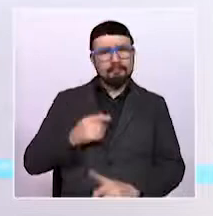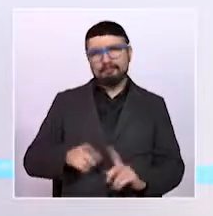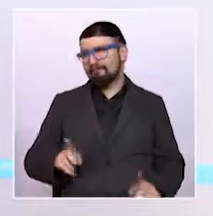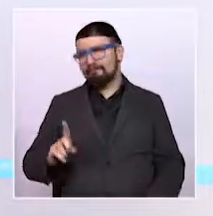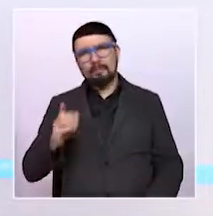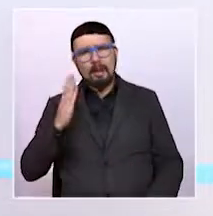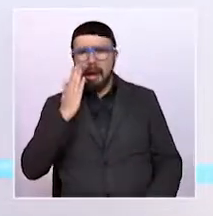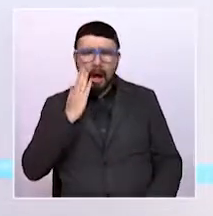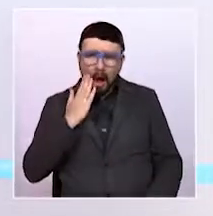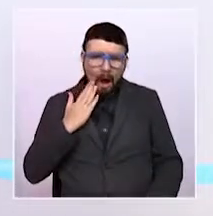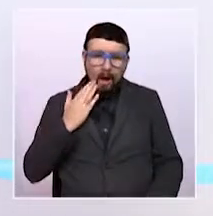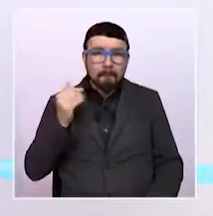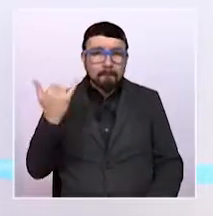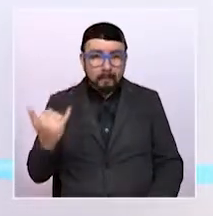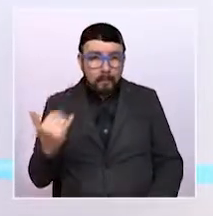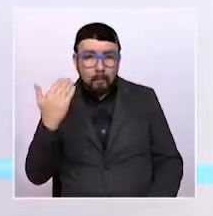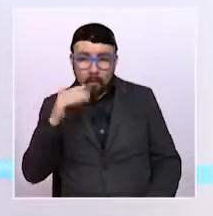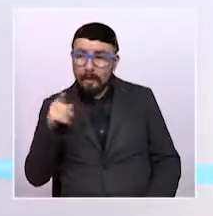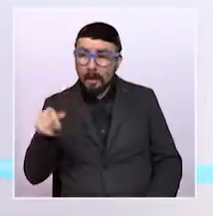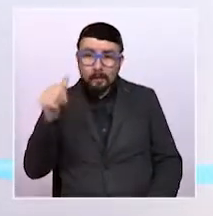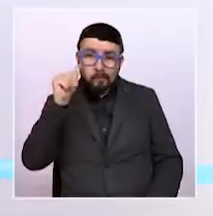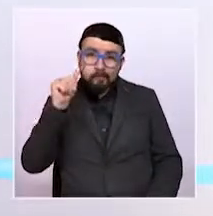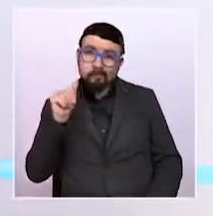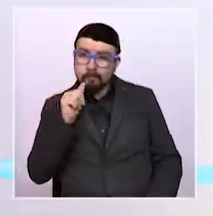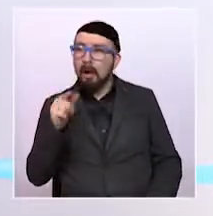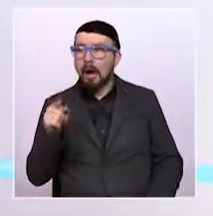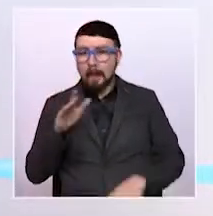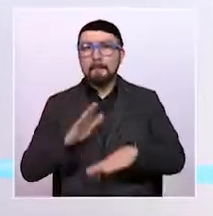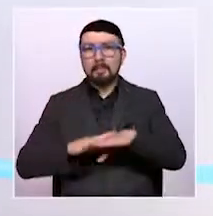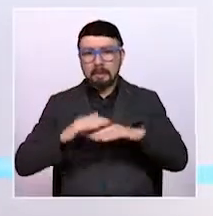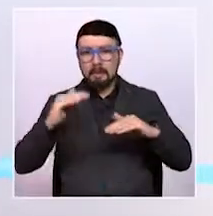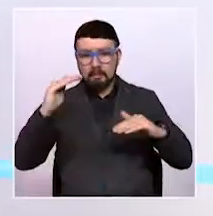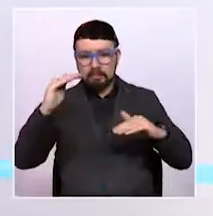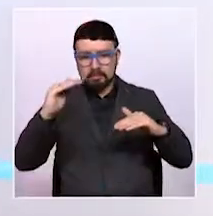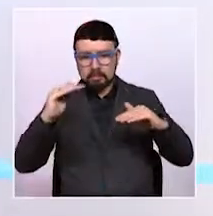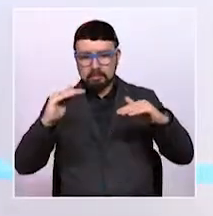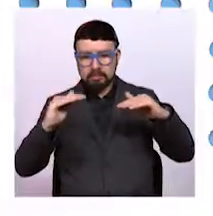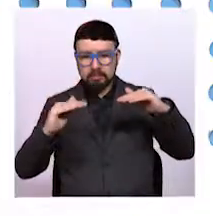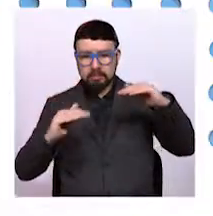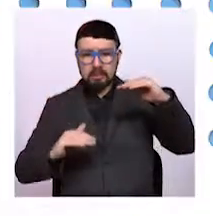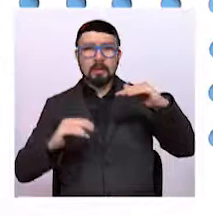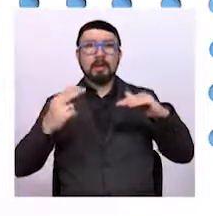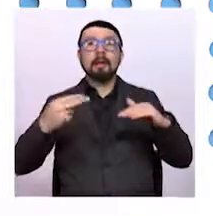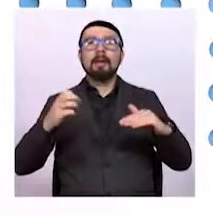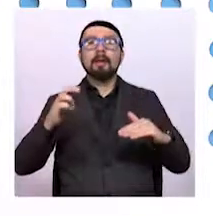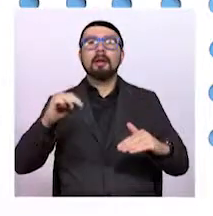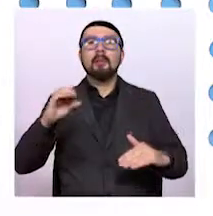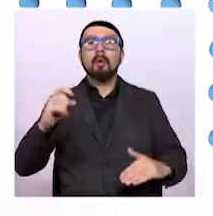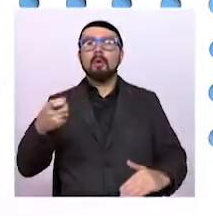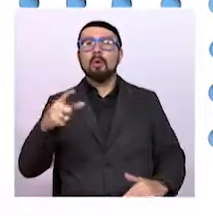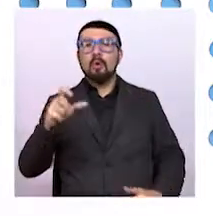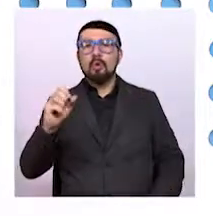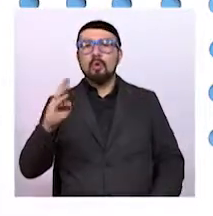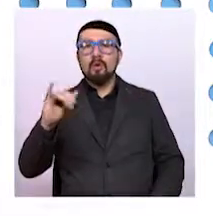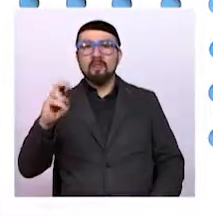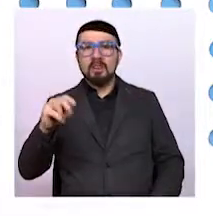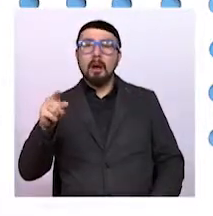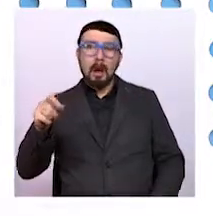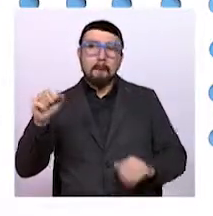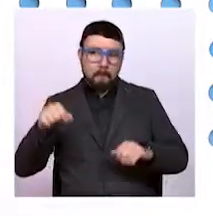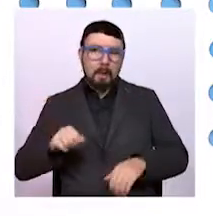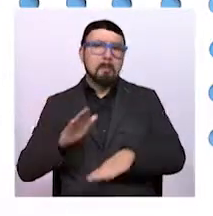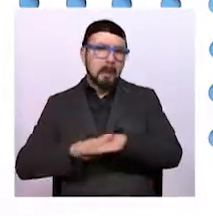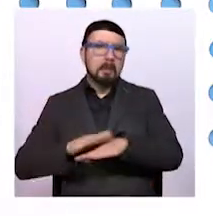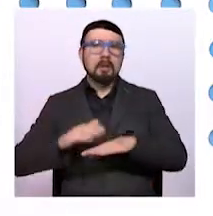paciente en el embarazo se le permite que estos niveles de hemoglobina sean menores perfectos ahora me parece muy válida esa aclaración porque la pregunta